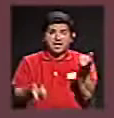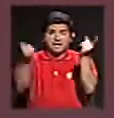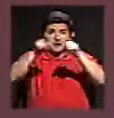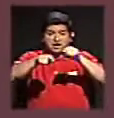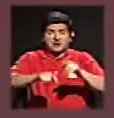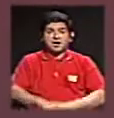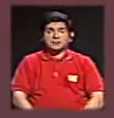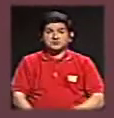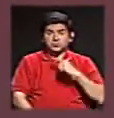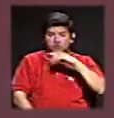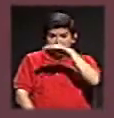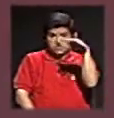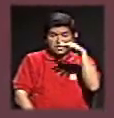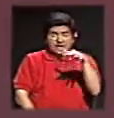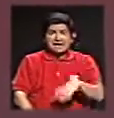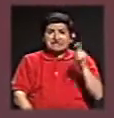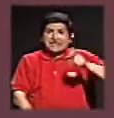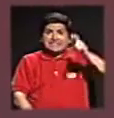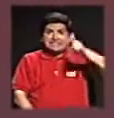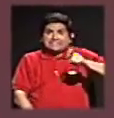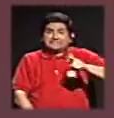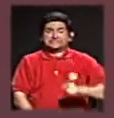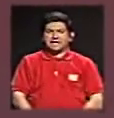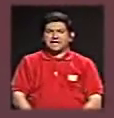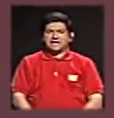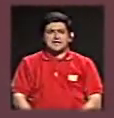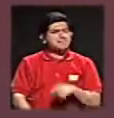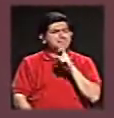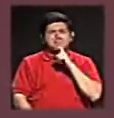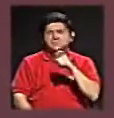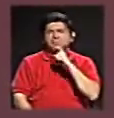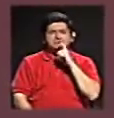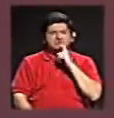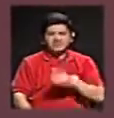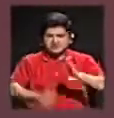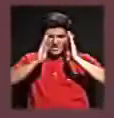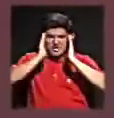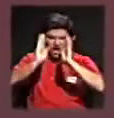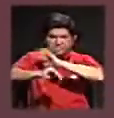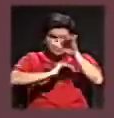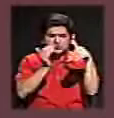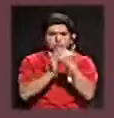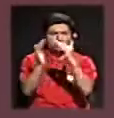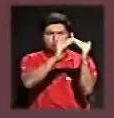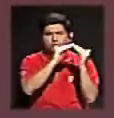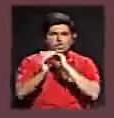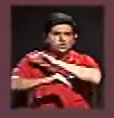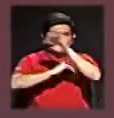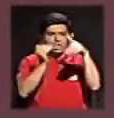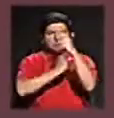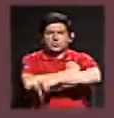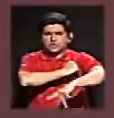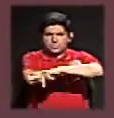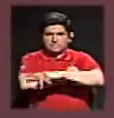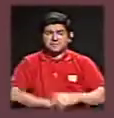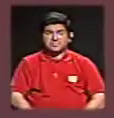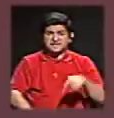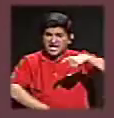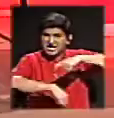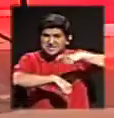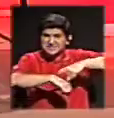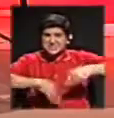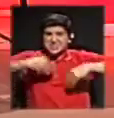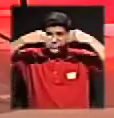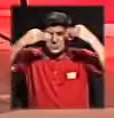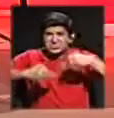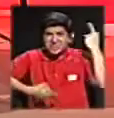realidad y que difícilmente pueden lograr una cobertura de toda la población en todo el territorio de los países. Es decir, que en este momento las